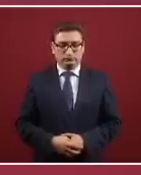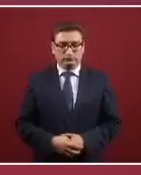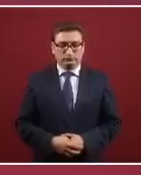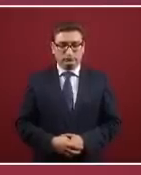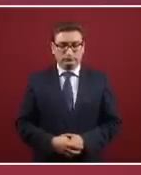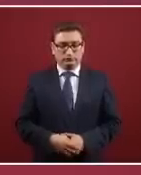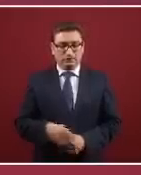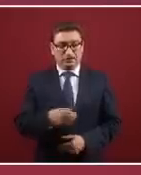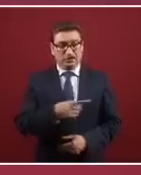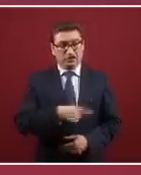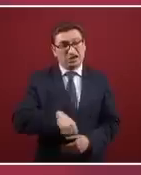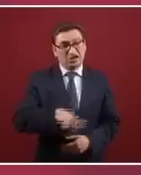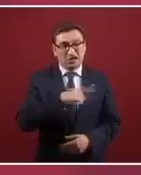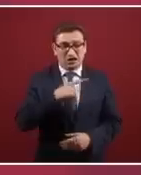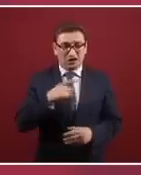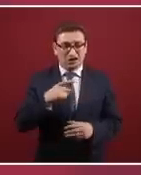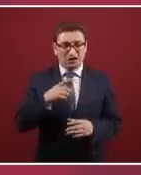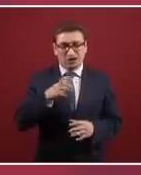el bozal.